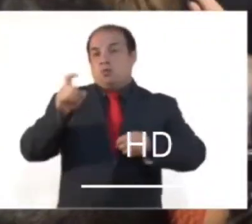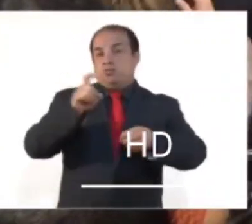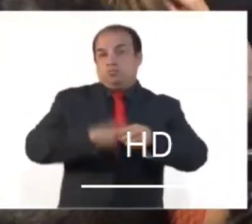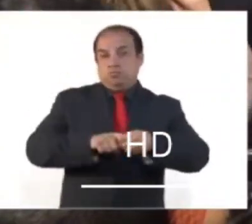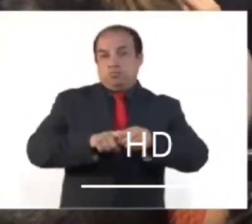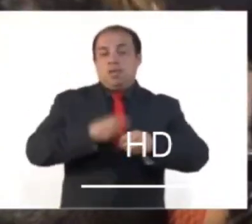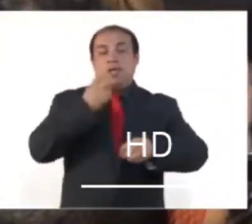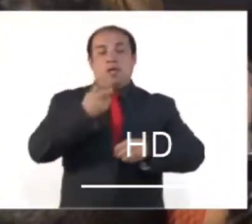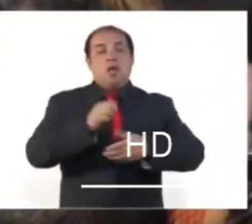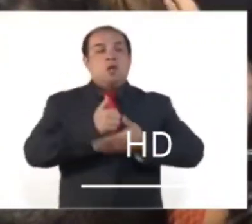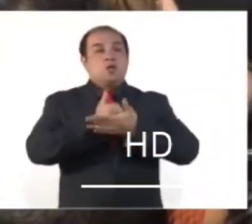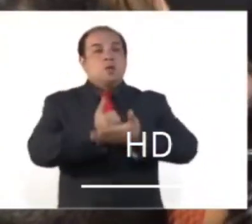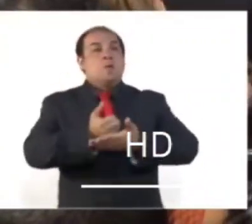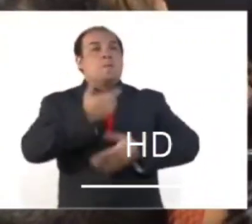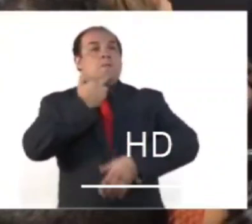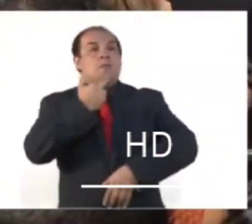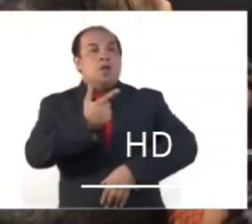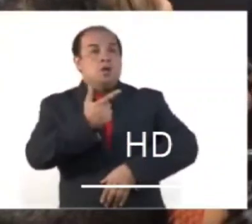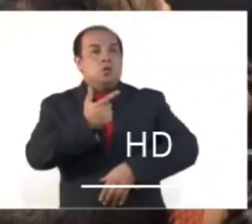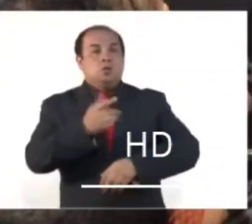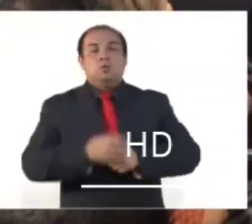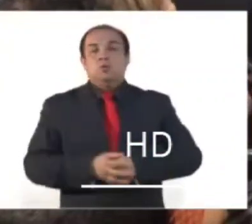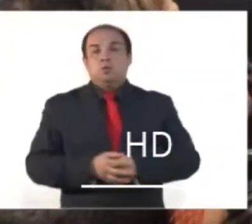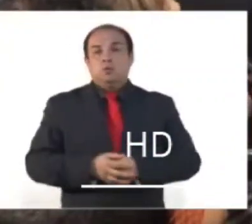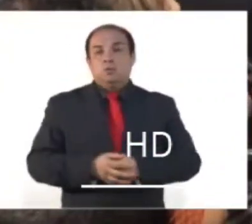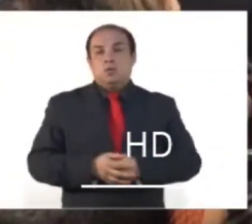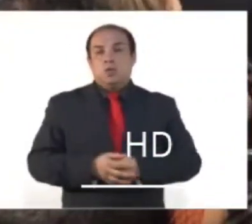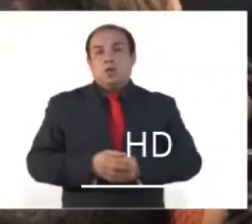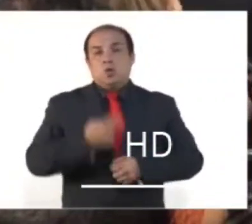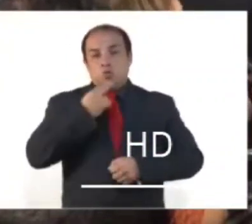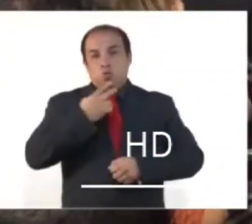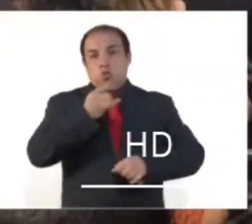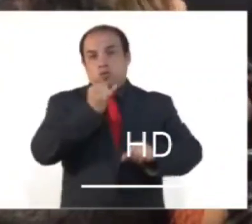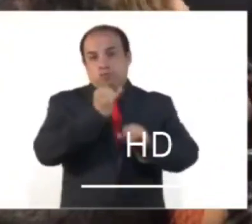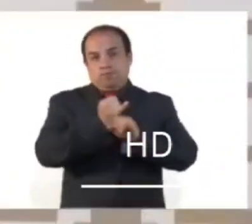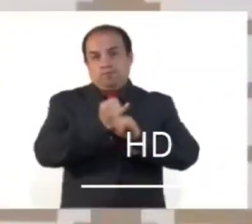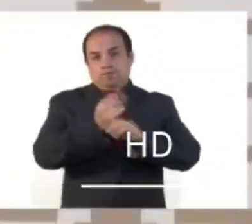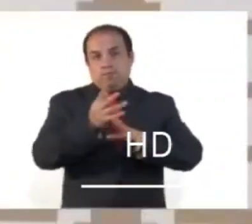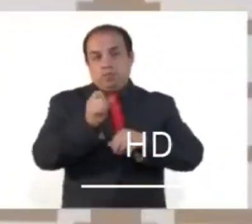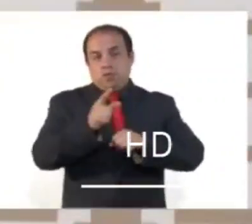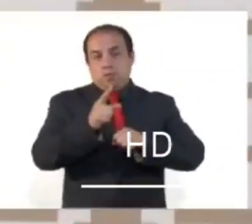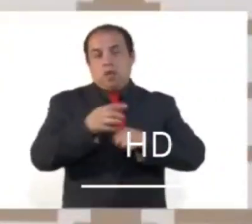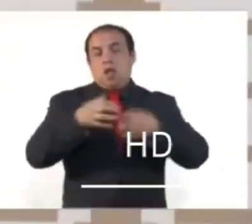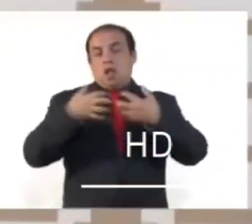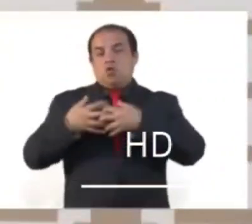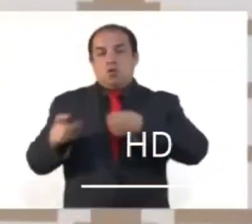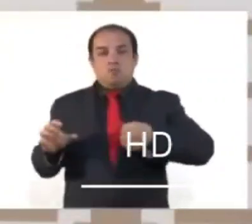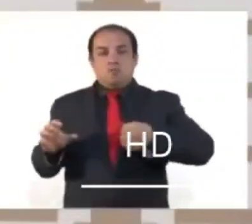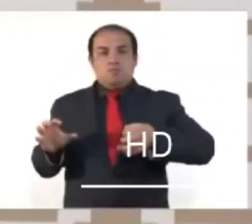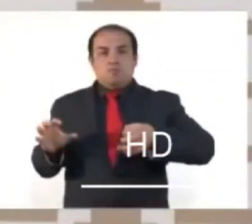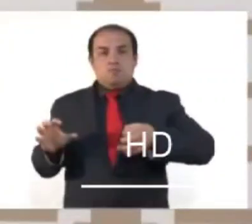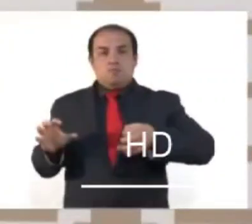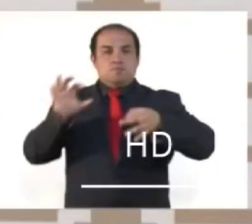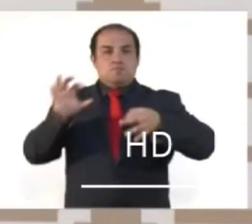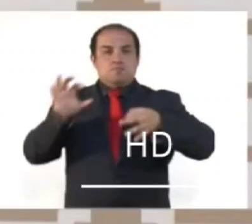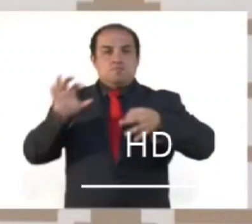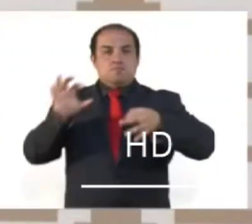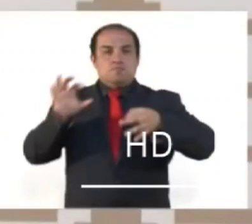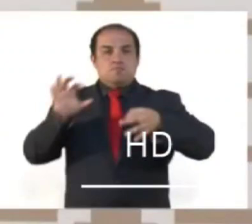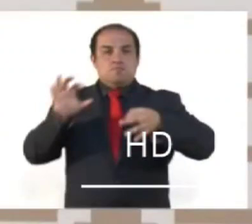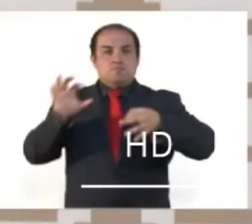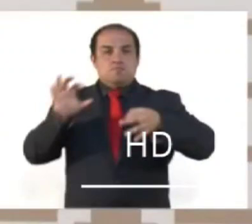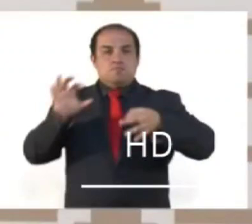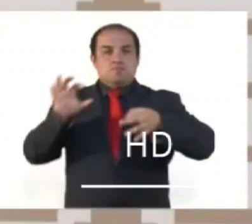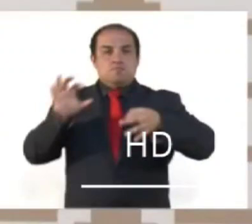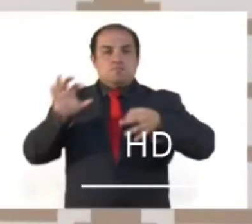facilitaría mucho más la implementación y además la adaptación de la industria, ¿no? El que tengamos